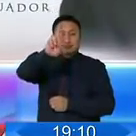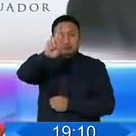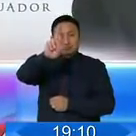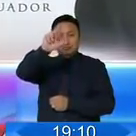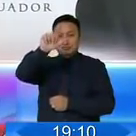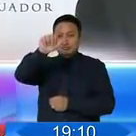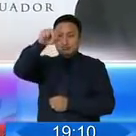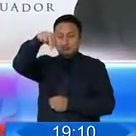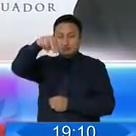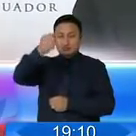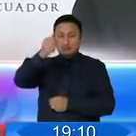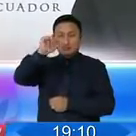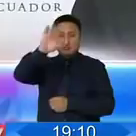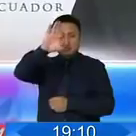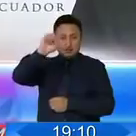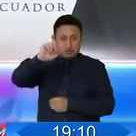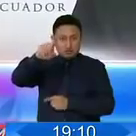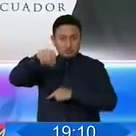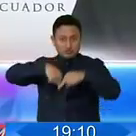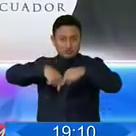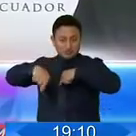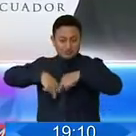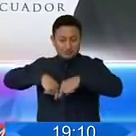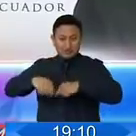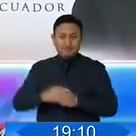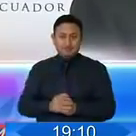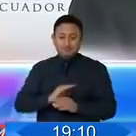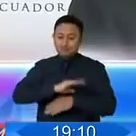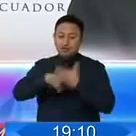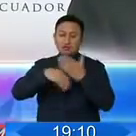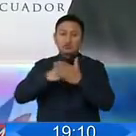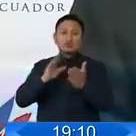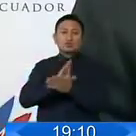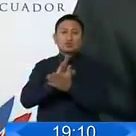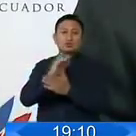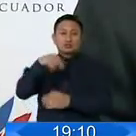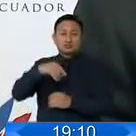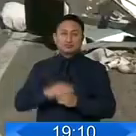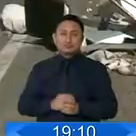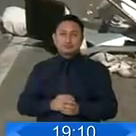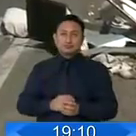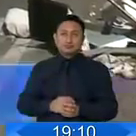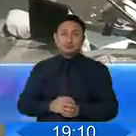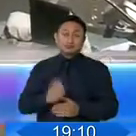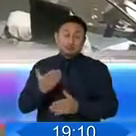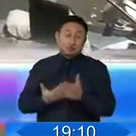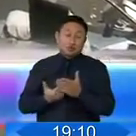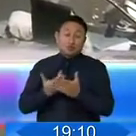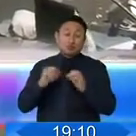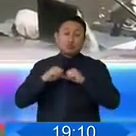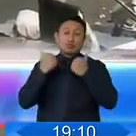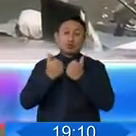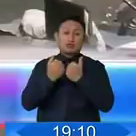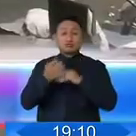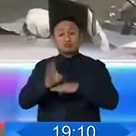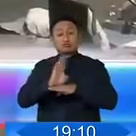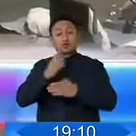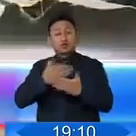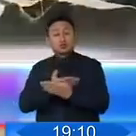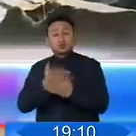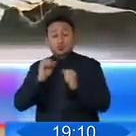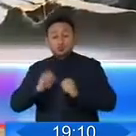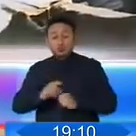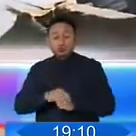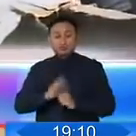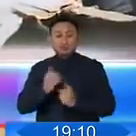en todas las unidades educativas del país. Son las medidas que se buscan implementar desde la Asamblea con miras